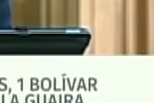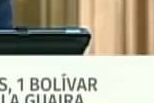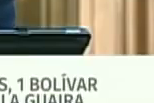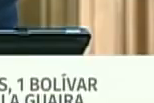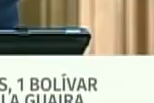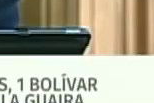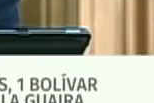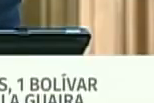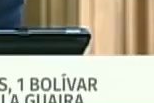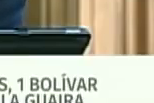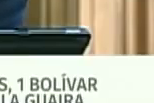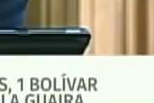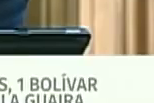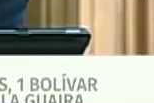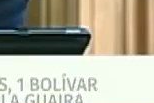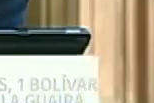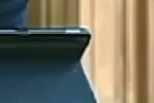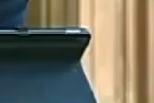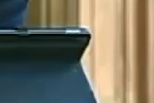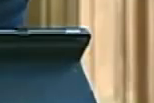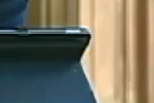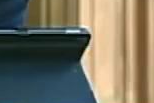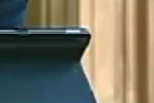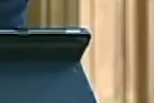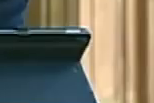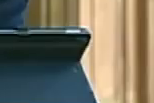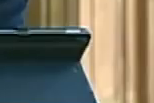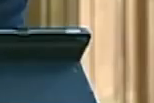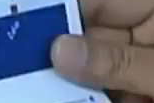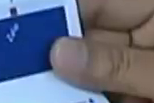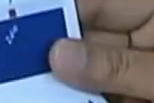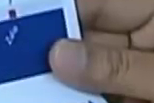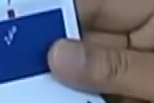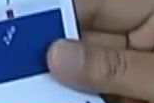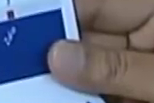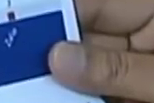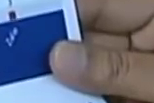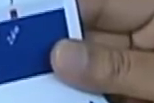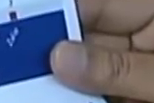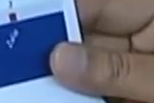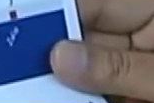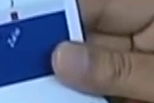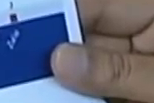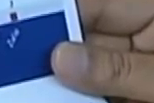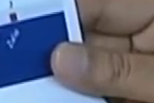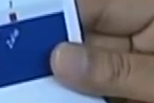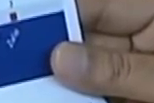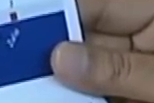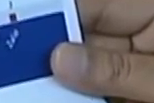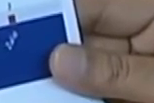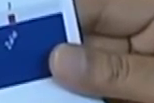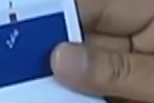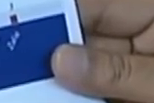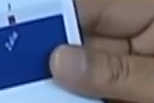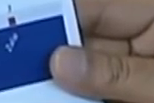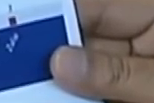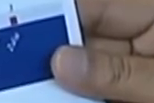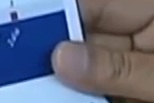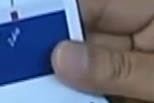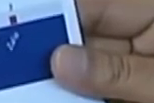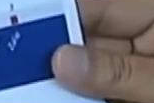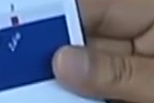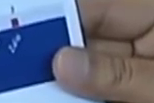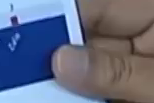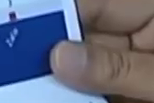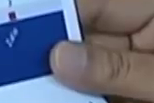corresponde a caracas del día de hoy falcón 2 guárico 1 la guaira 9 lara 4 los roques